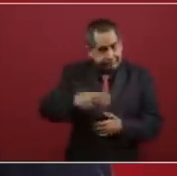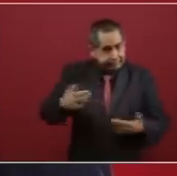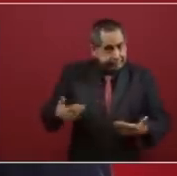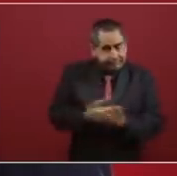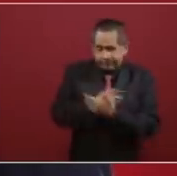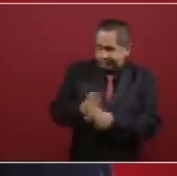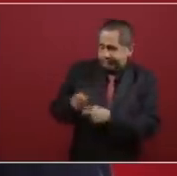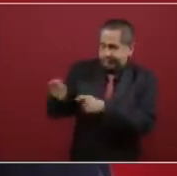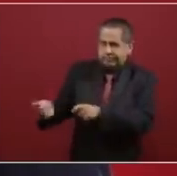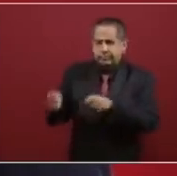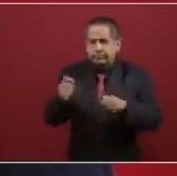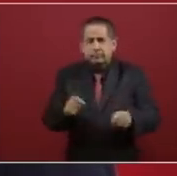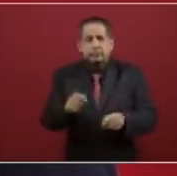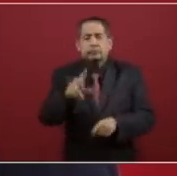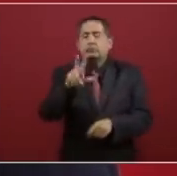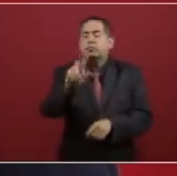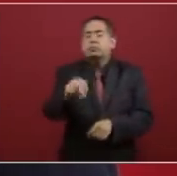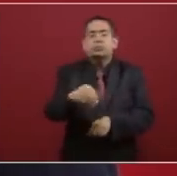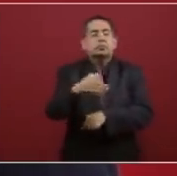No empleo temporal,